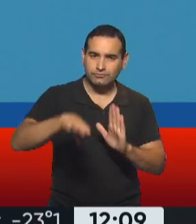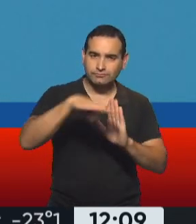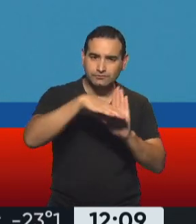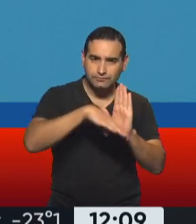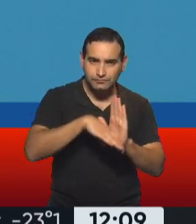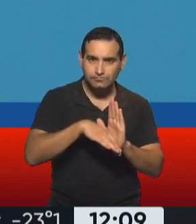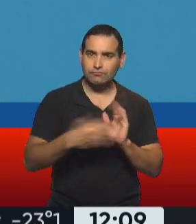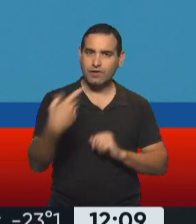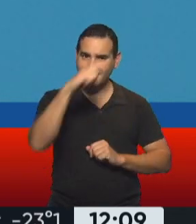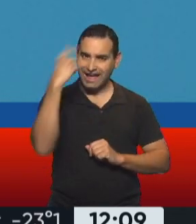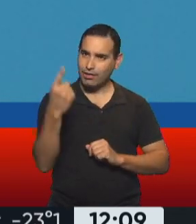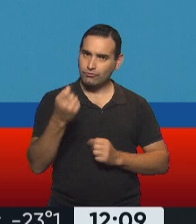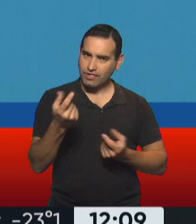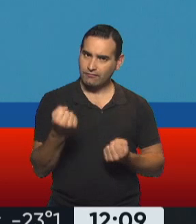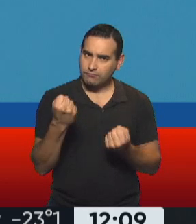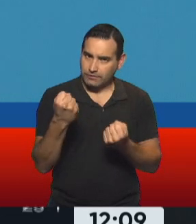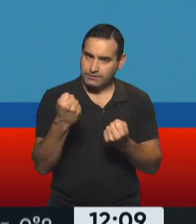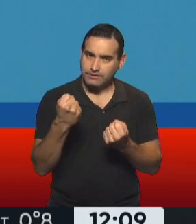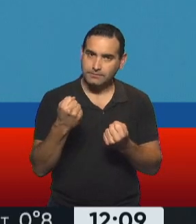músculo al Estado.